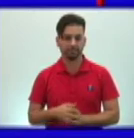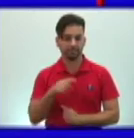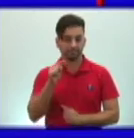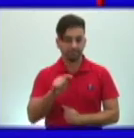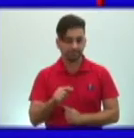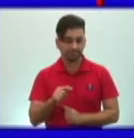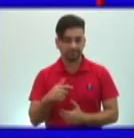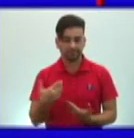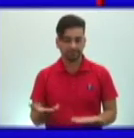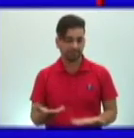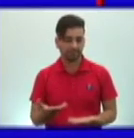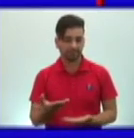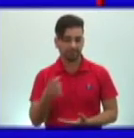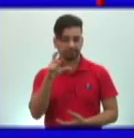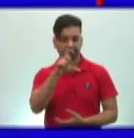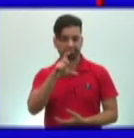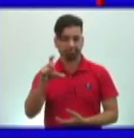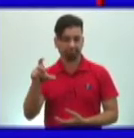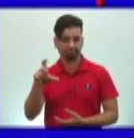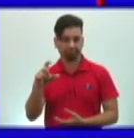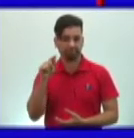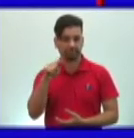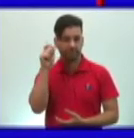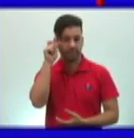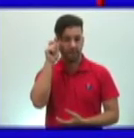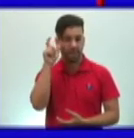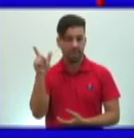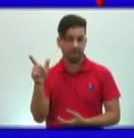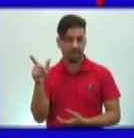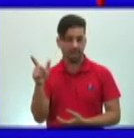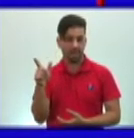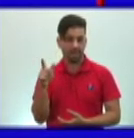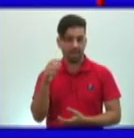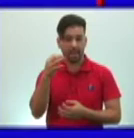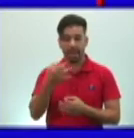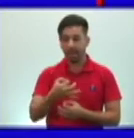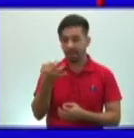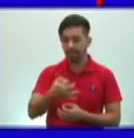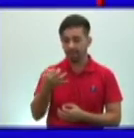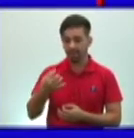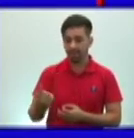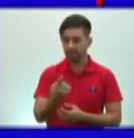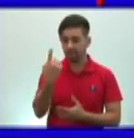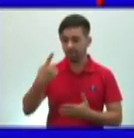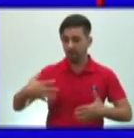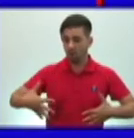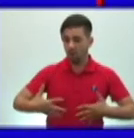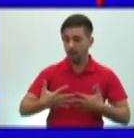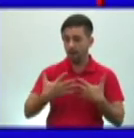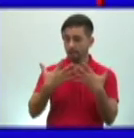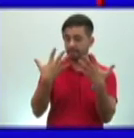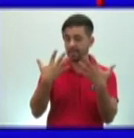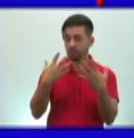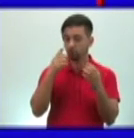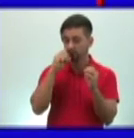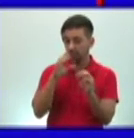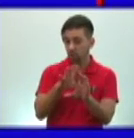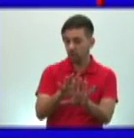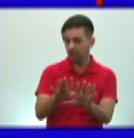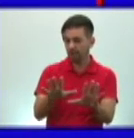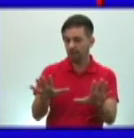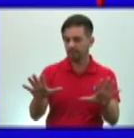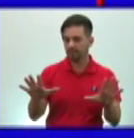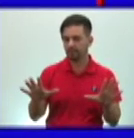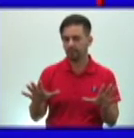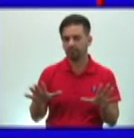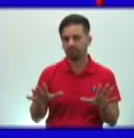sentido, ratifica la idea. Los que afirmaban el carácter primario del espíritu frente a la naturaleza y por tanto admitían